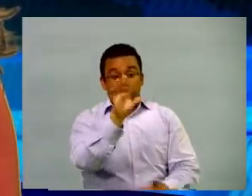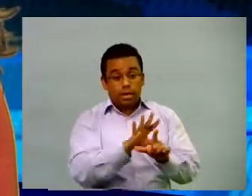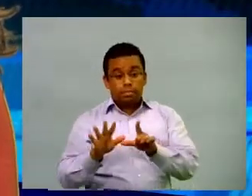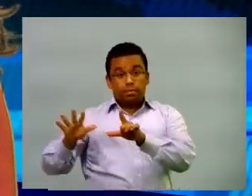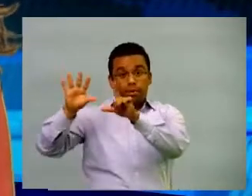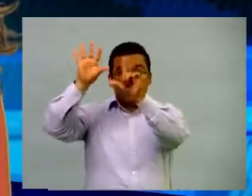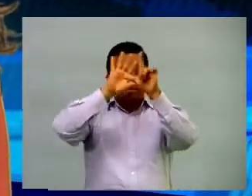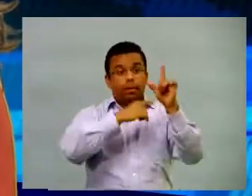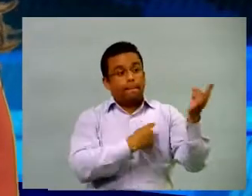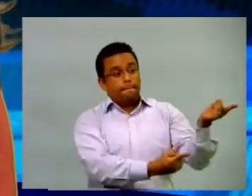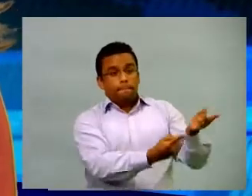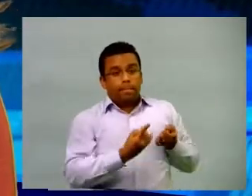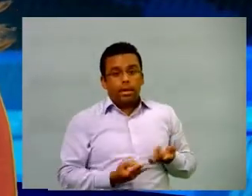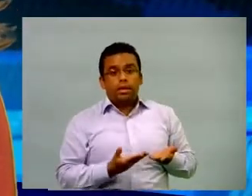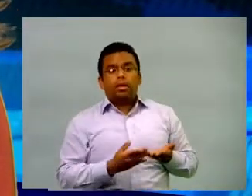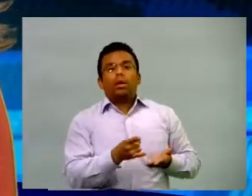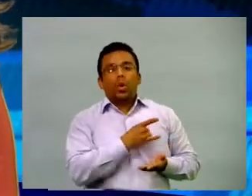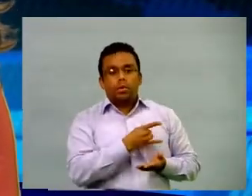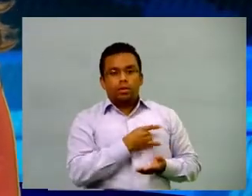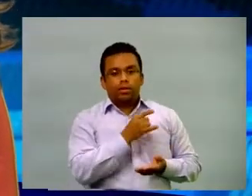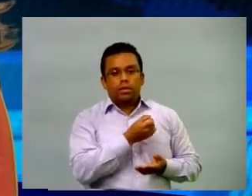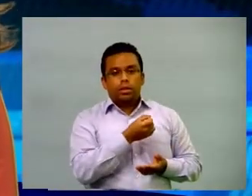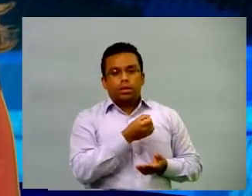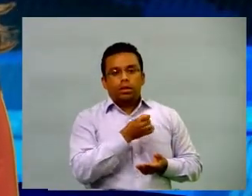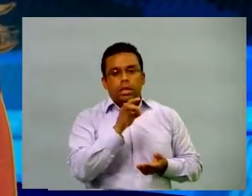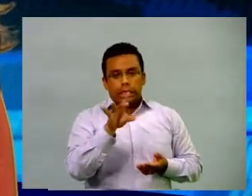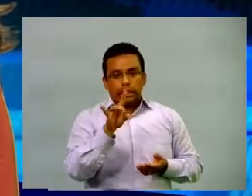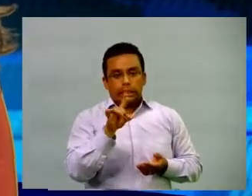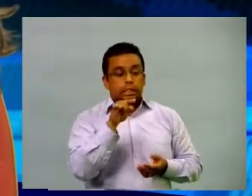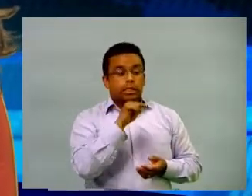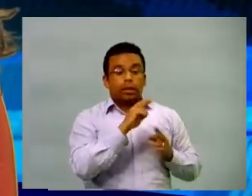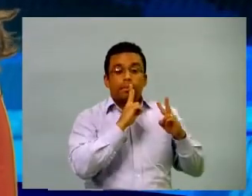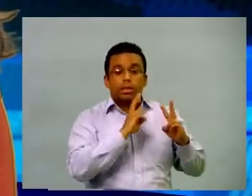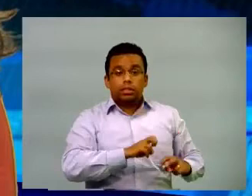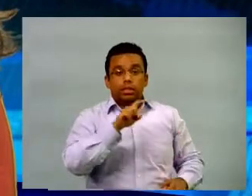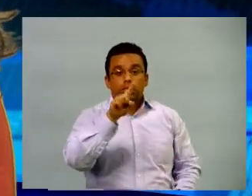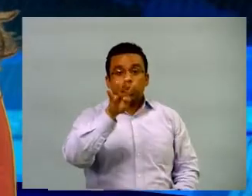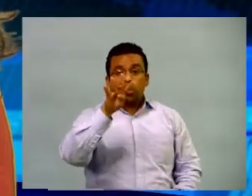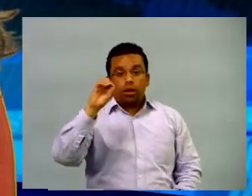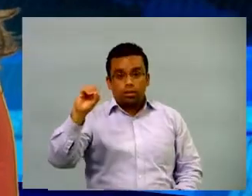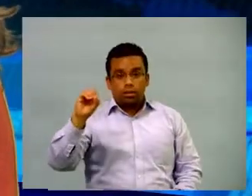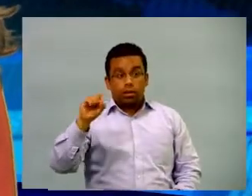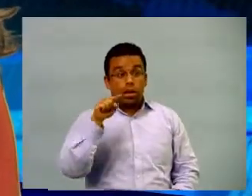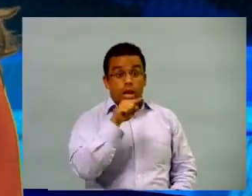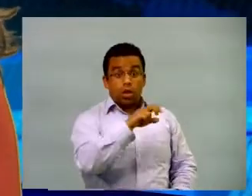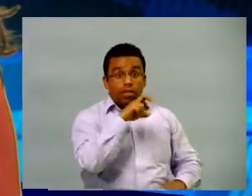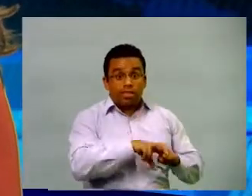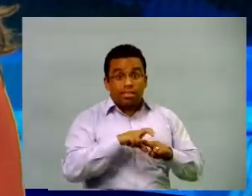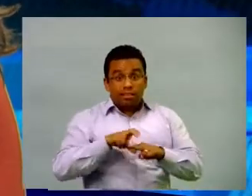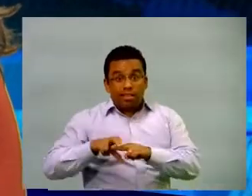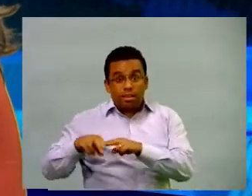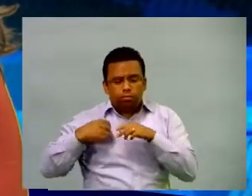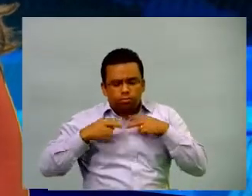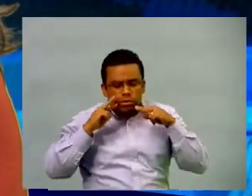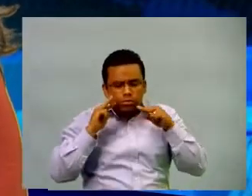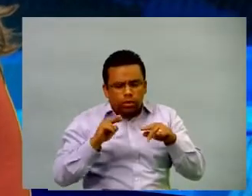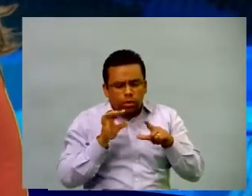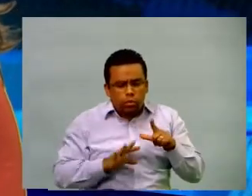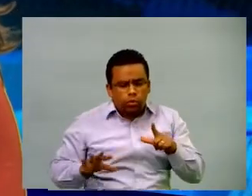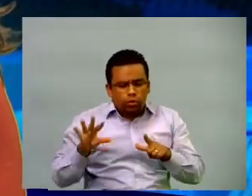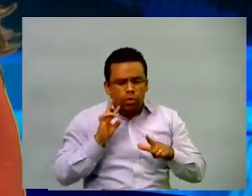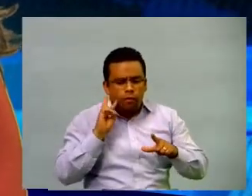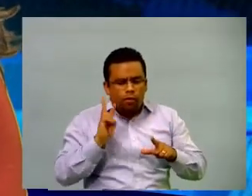estas 21 experiencias, de 140 investigadores de 15 universidades que muy juiciosos estuvieron viendo una a